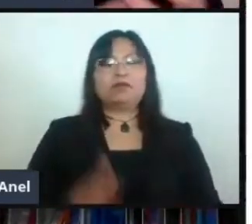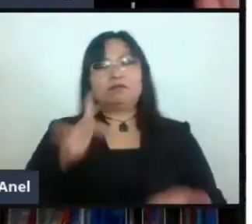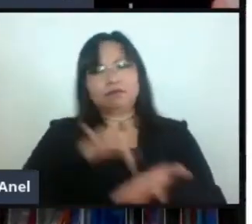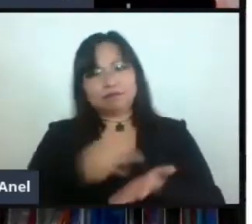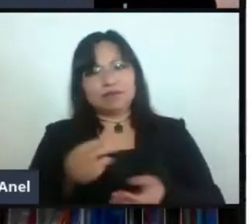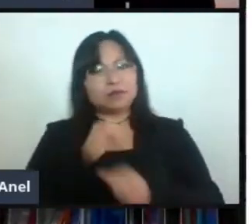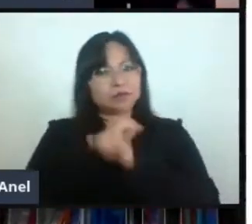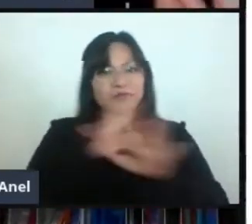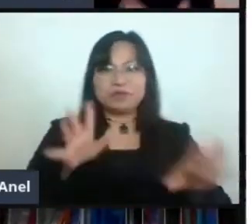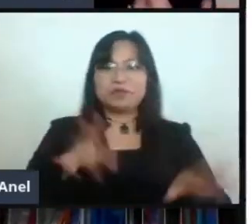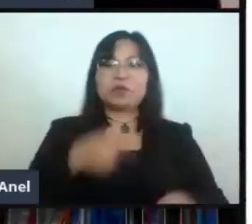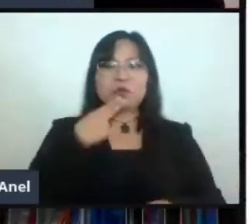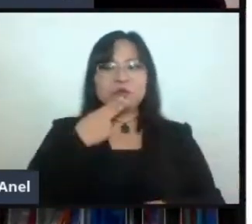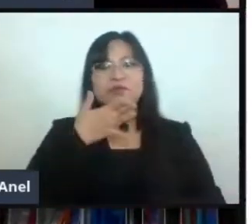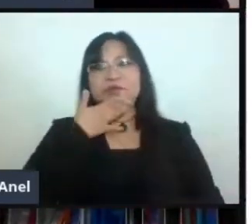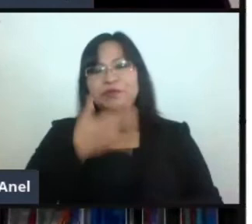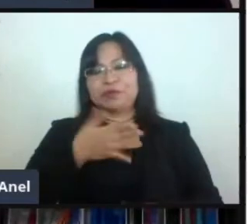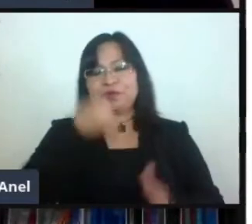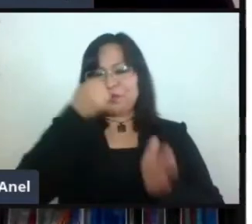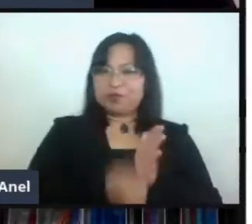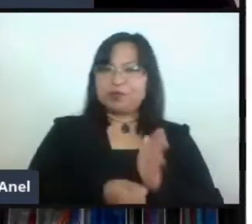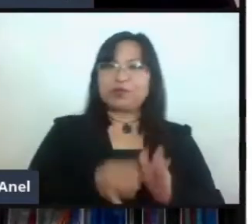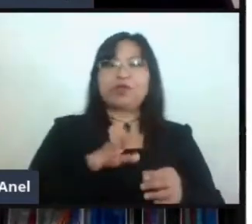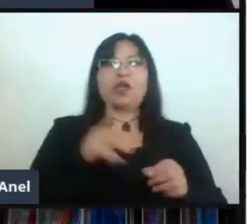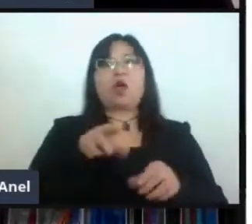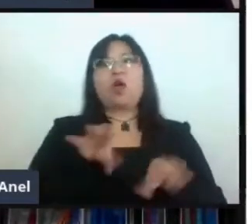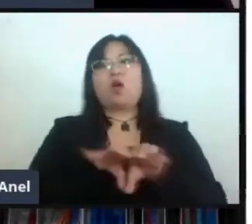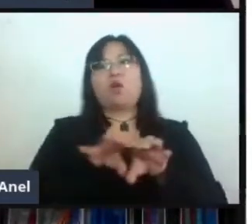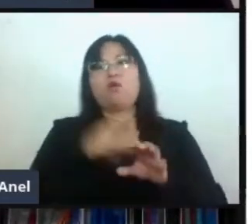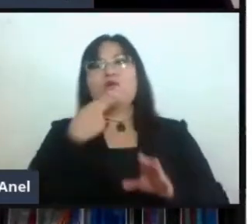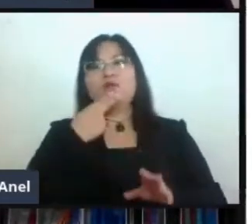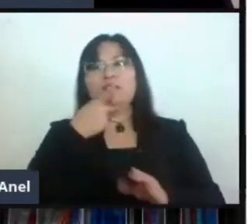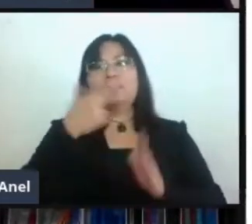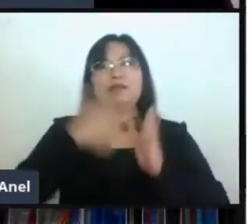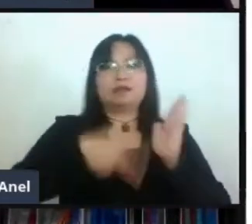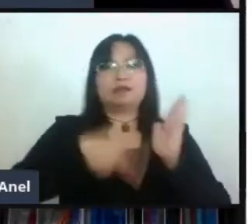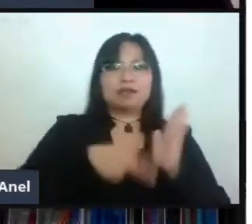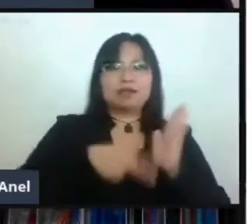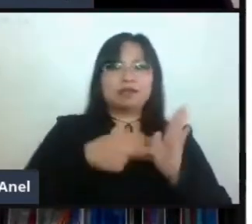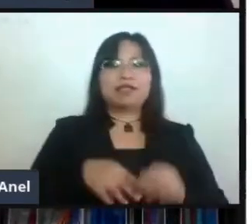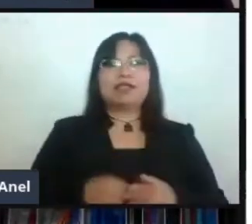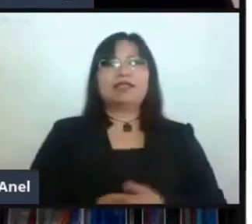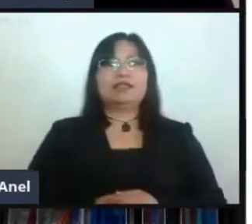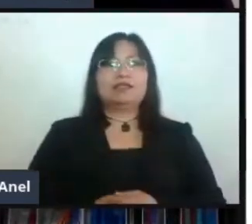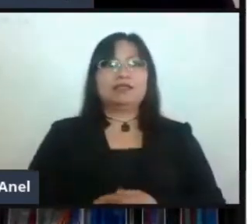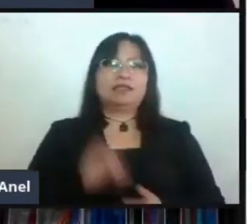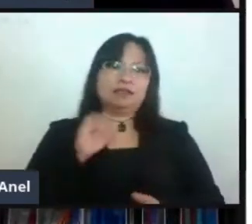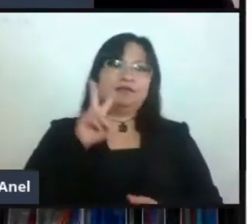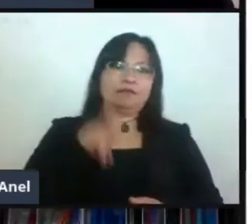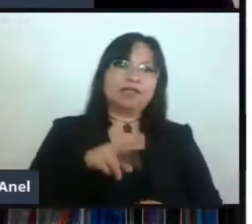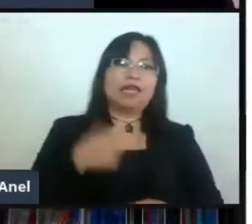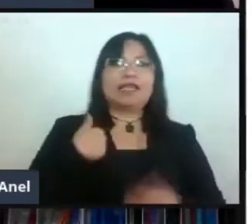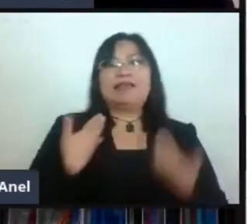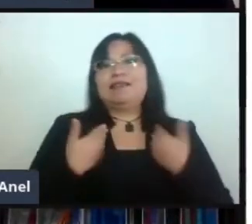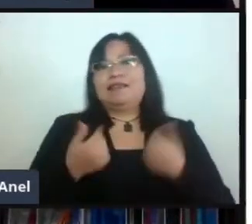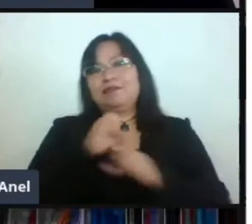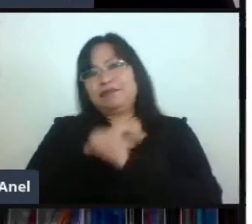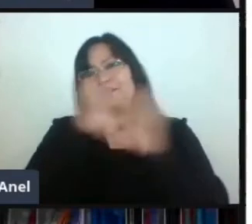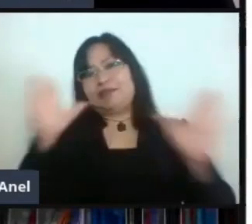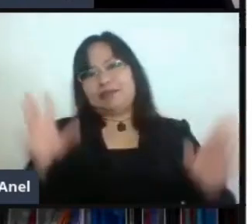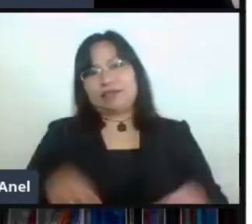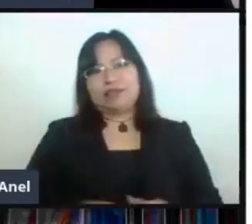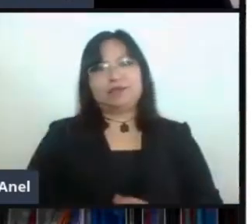información, creo que fue muy útil y más esta parte práctica ayuda mucho como a entender esta parte, ¿no?